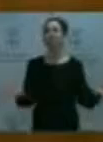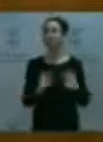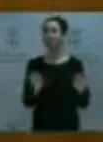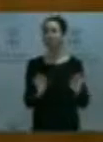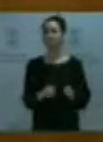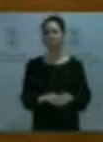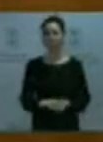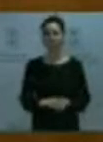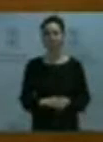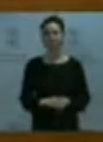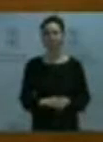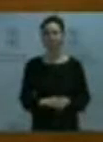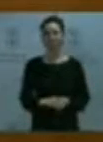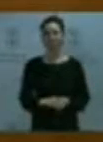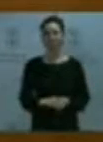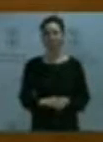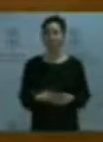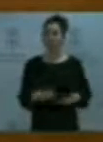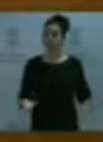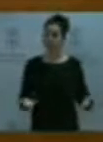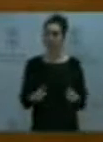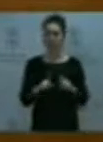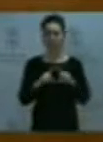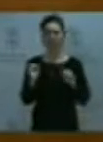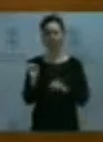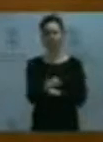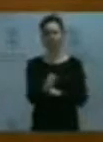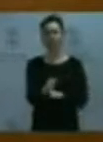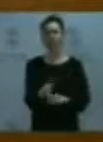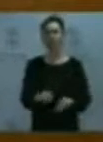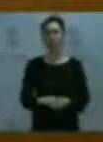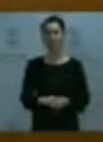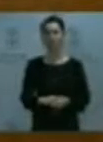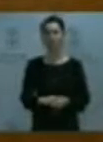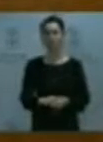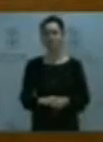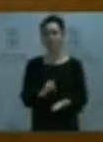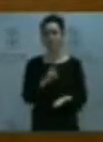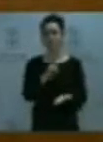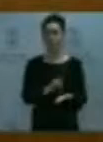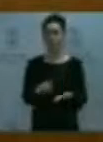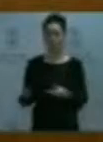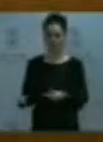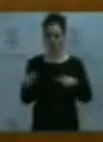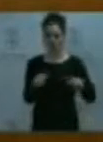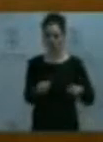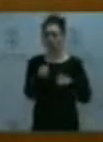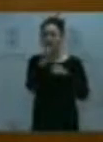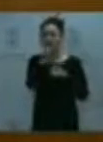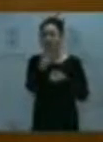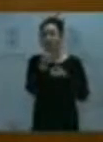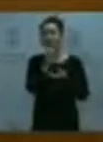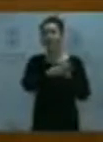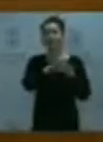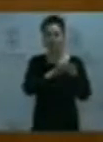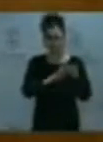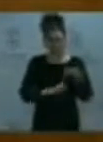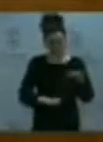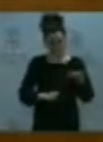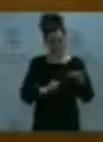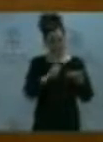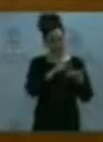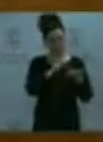los asturianos. Y claro, cuando uno lee el informe de este Gobierno ausente de la vida de la gente y